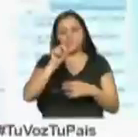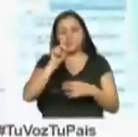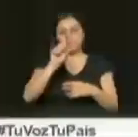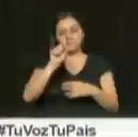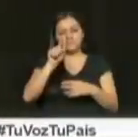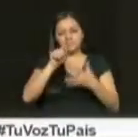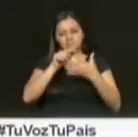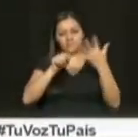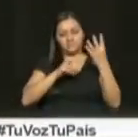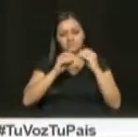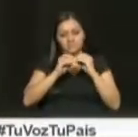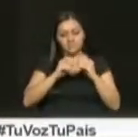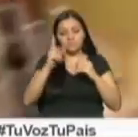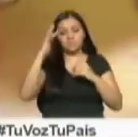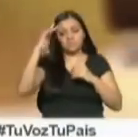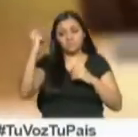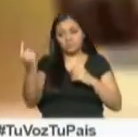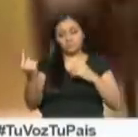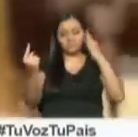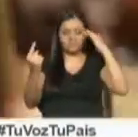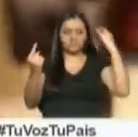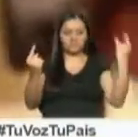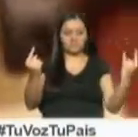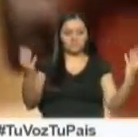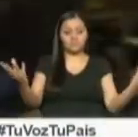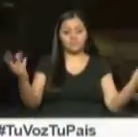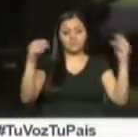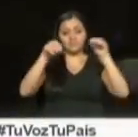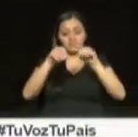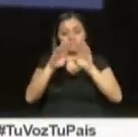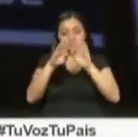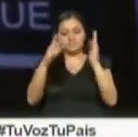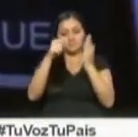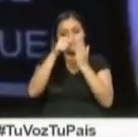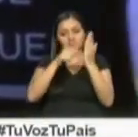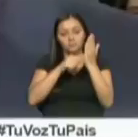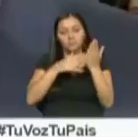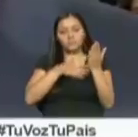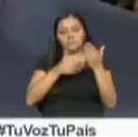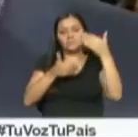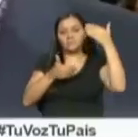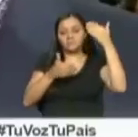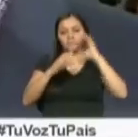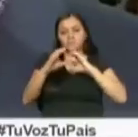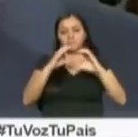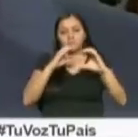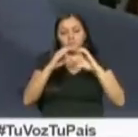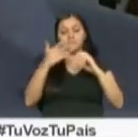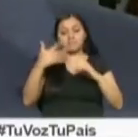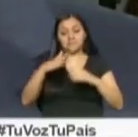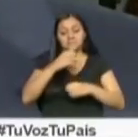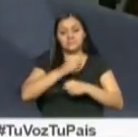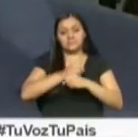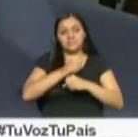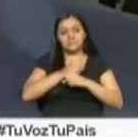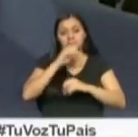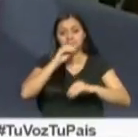otros, quienes exponen sus puntos de vista sobre la injerencia política en la comunicación. Es un trabajo